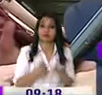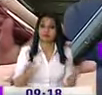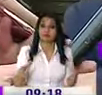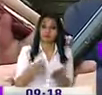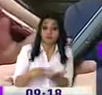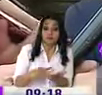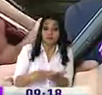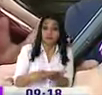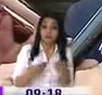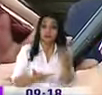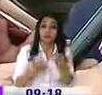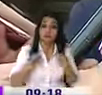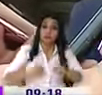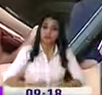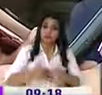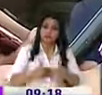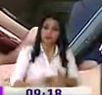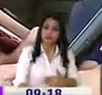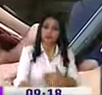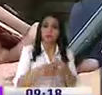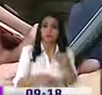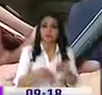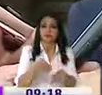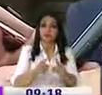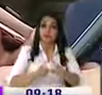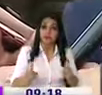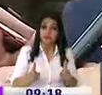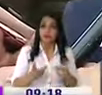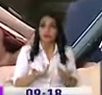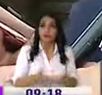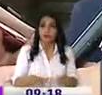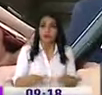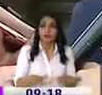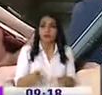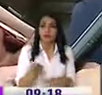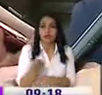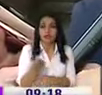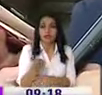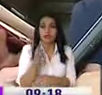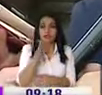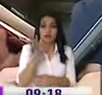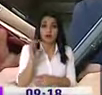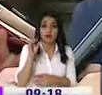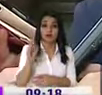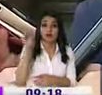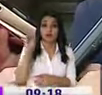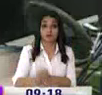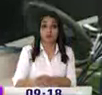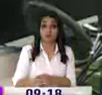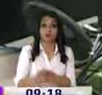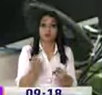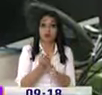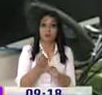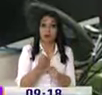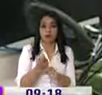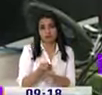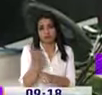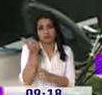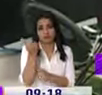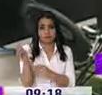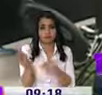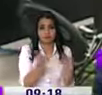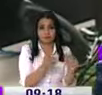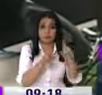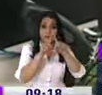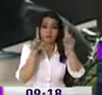creemos que todavía se puede avanzar un poco más, pero estamos hablando de casi el 40% de las vacantes. El siguiente paso serán